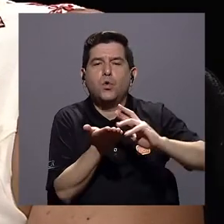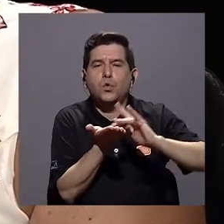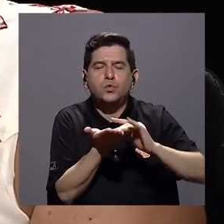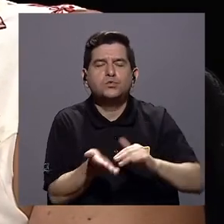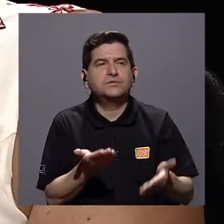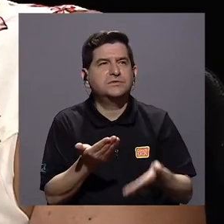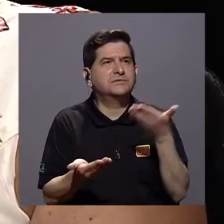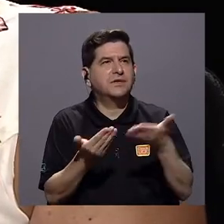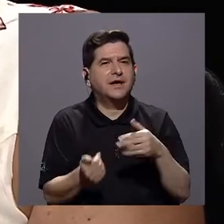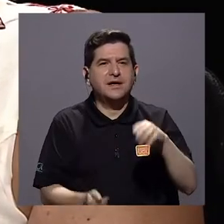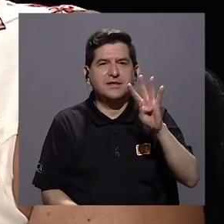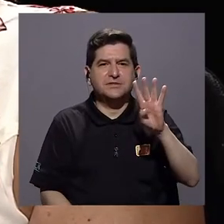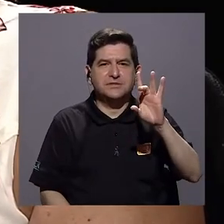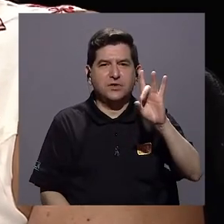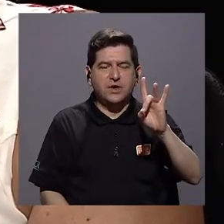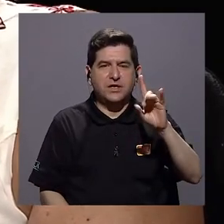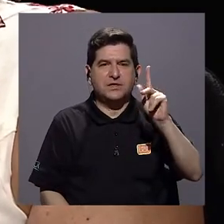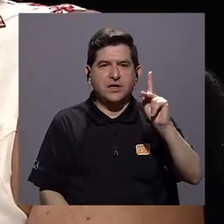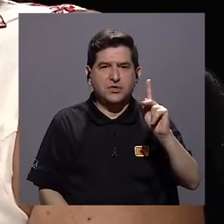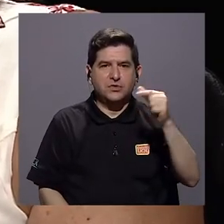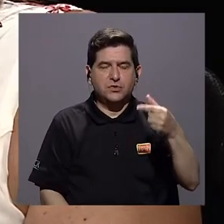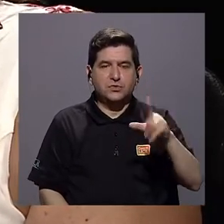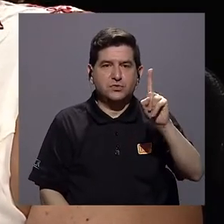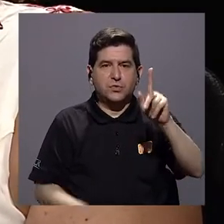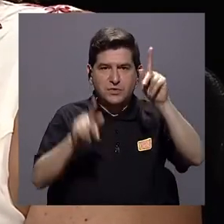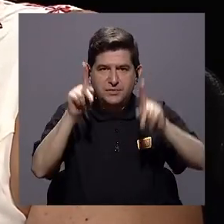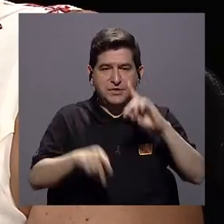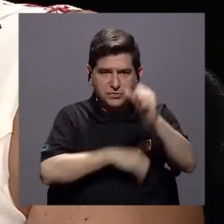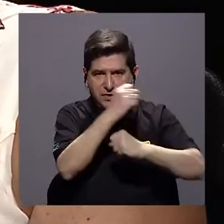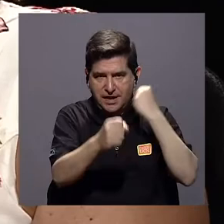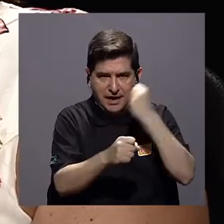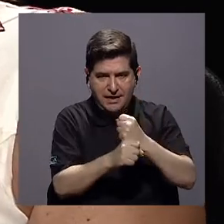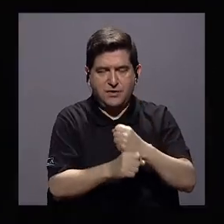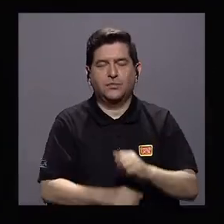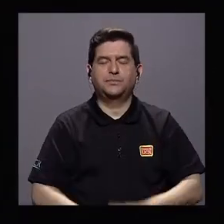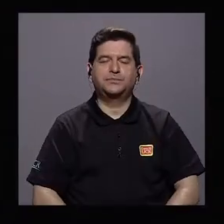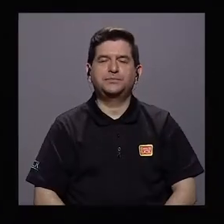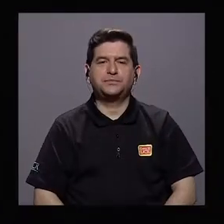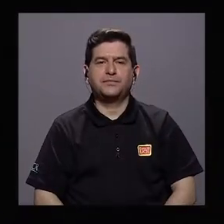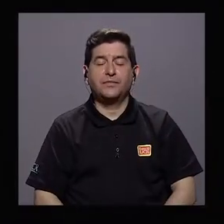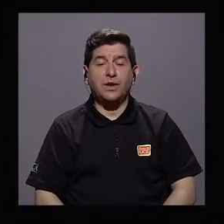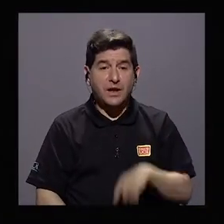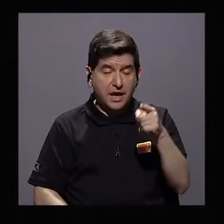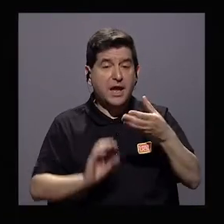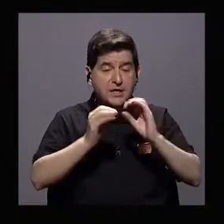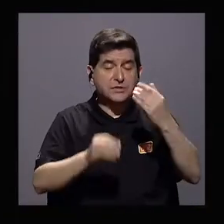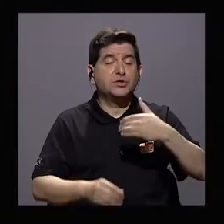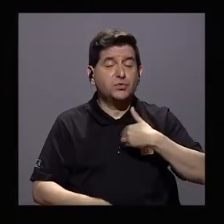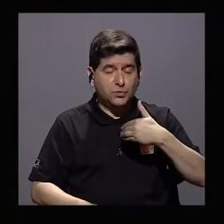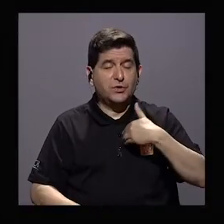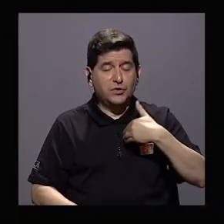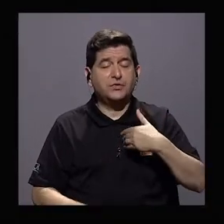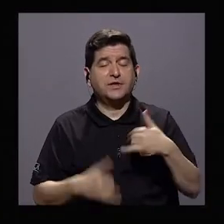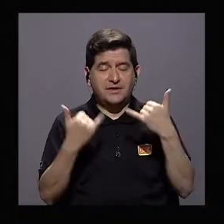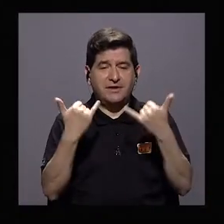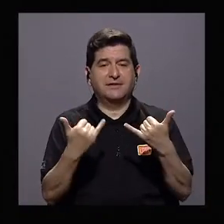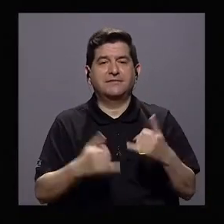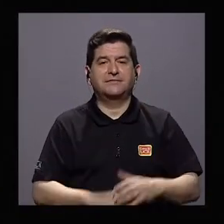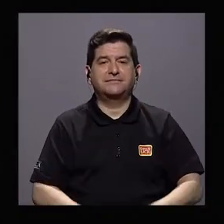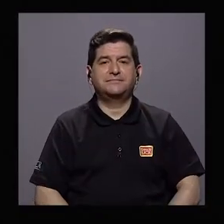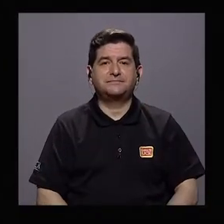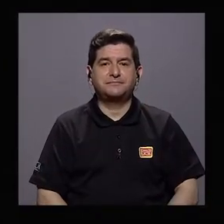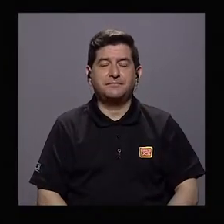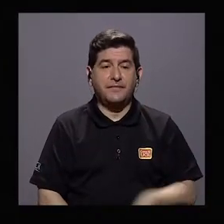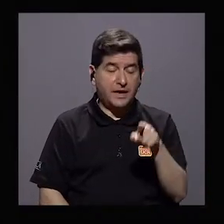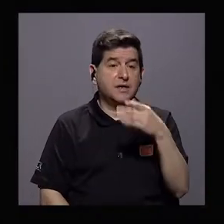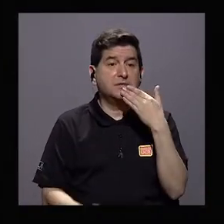Consumimos cerca de 48 kilos por persona por año. Sí, sí, ese dato lo tenía por ahí guardado y me parece que